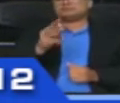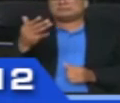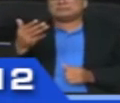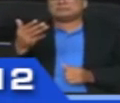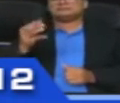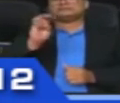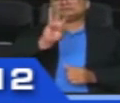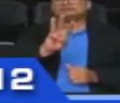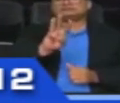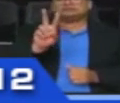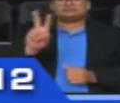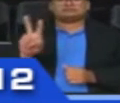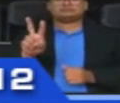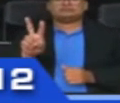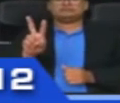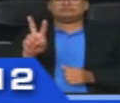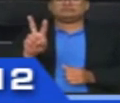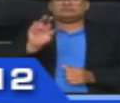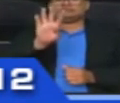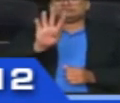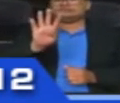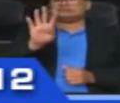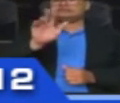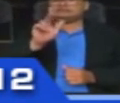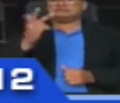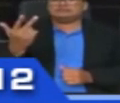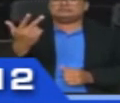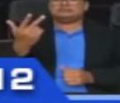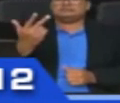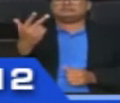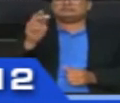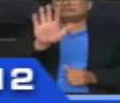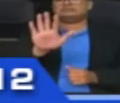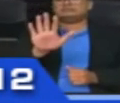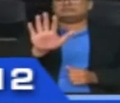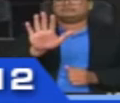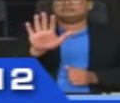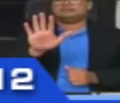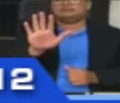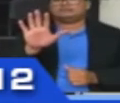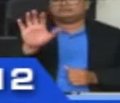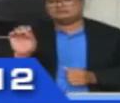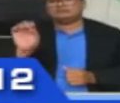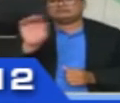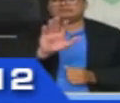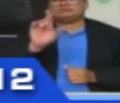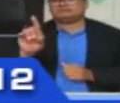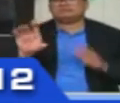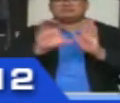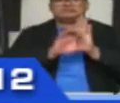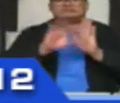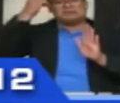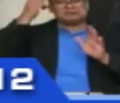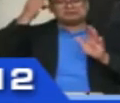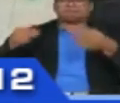La otra cuestión que creo que hay que tomar en cuenta también es que prácticamente en el ámbito ya